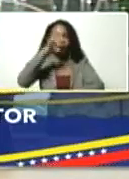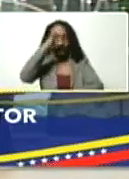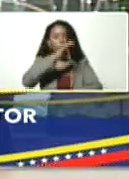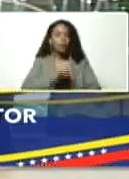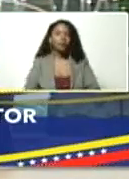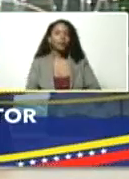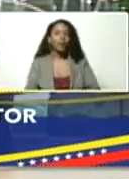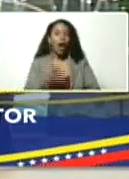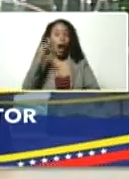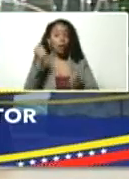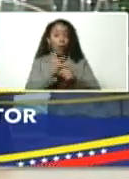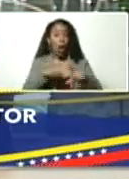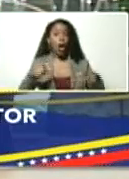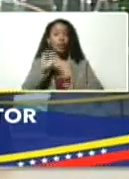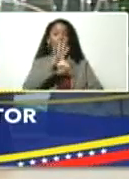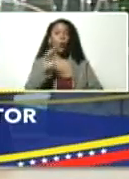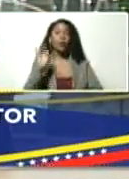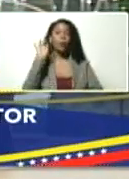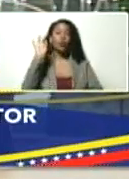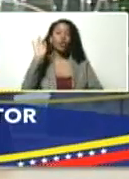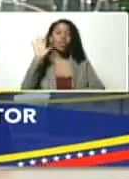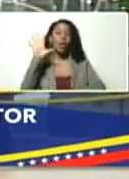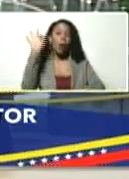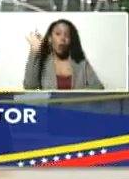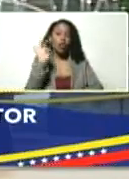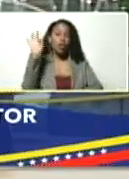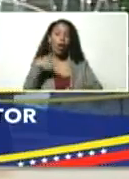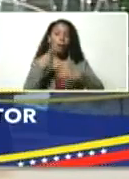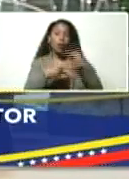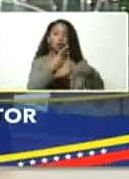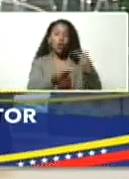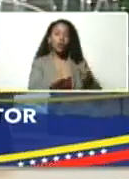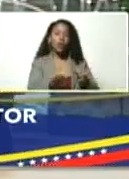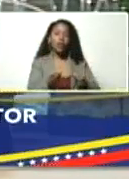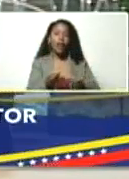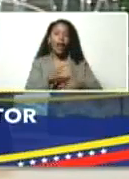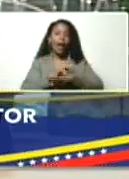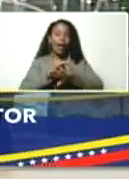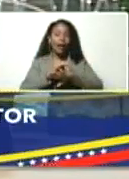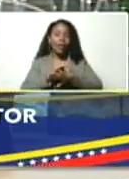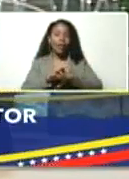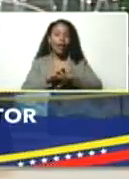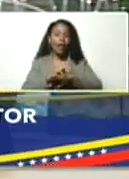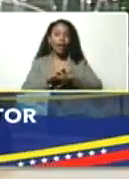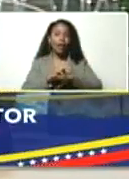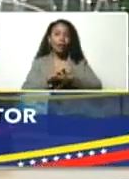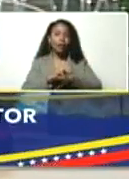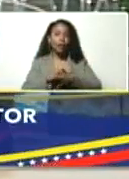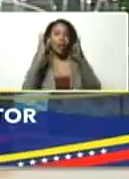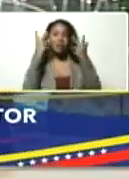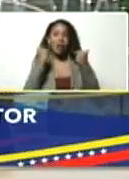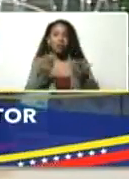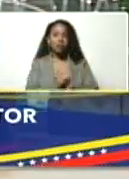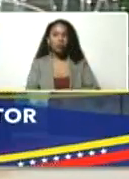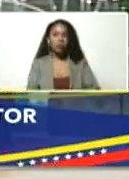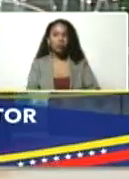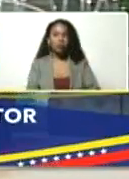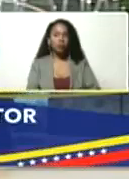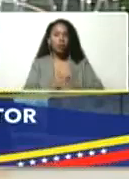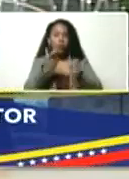hay un crecimiento del 50.5% en la producción de carne de bovino. En el año 2022 es una